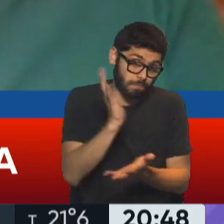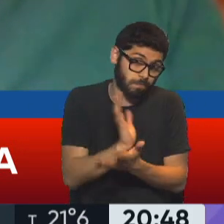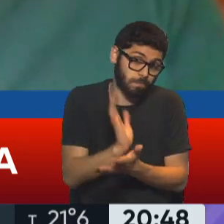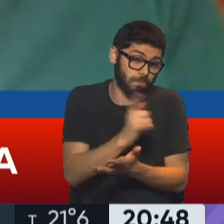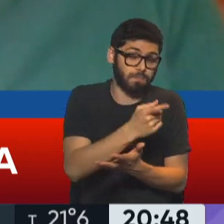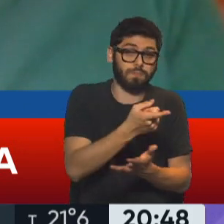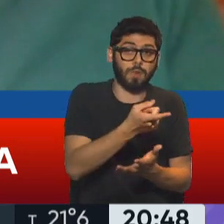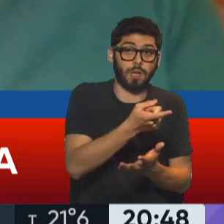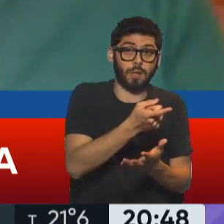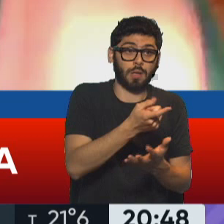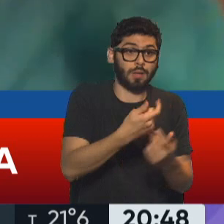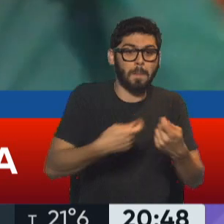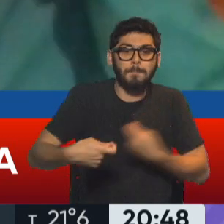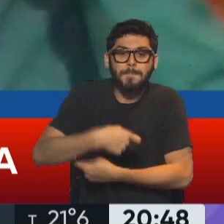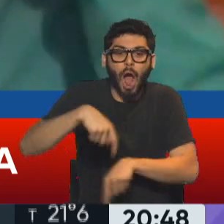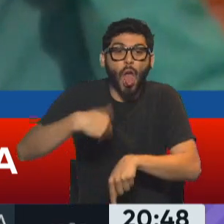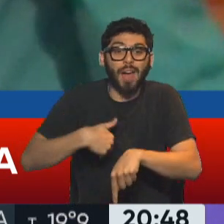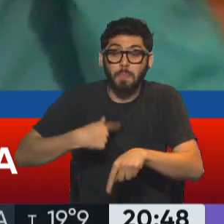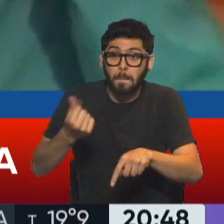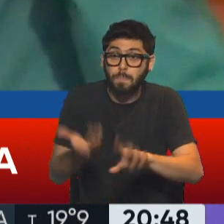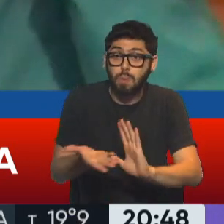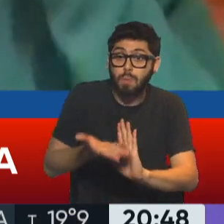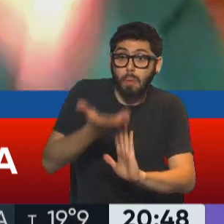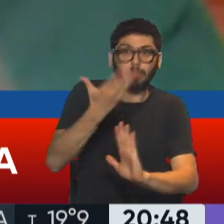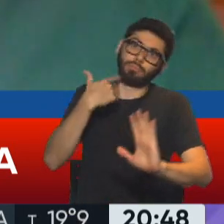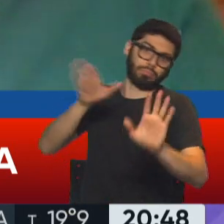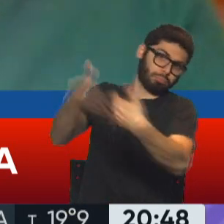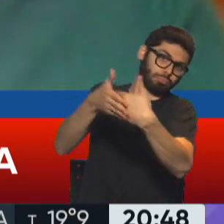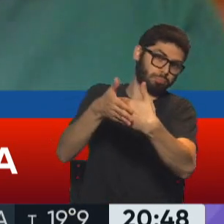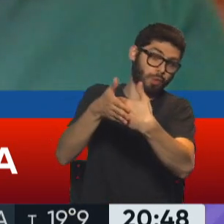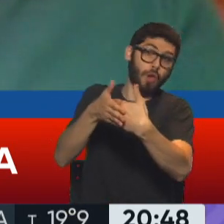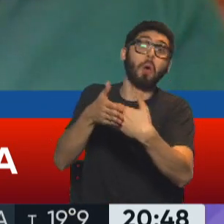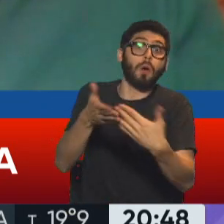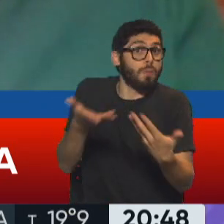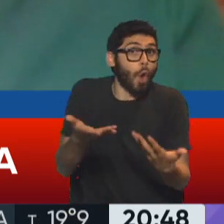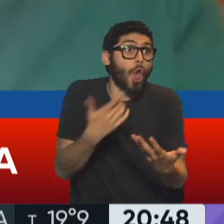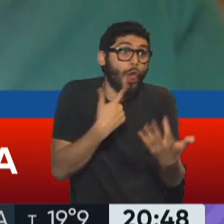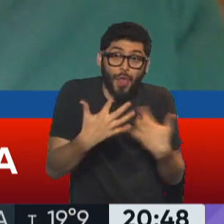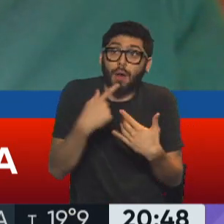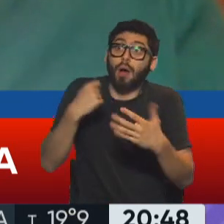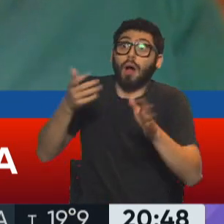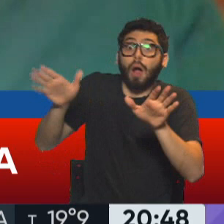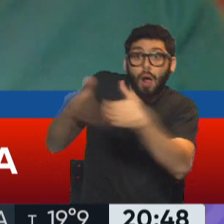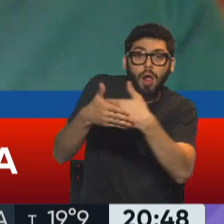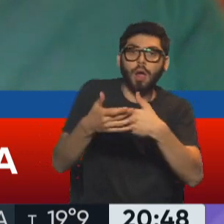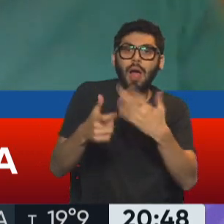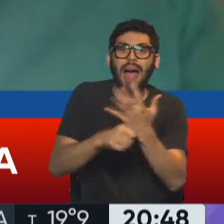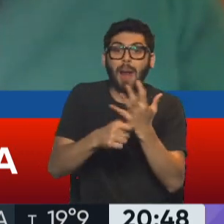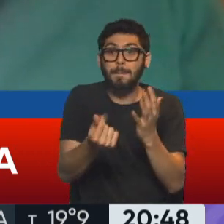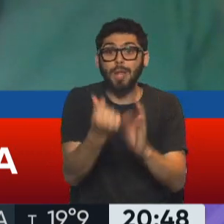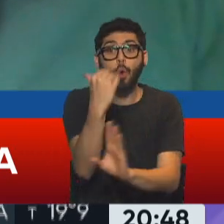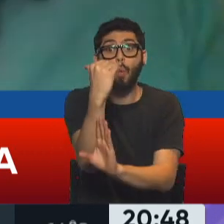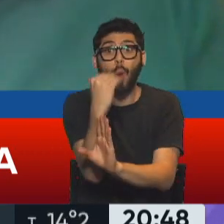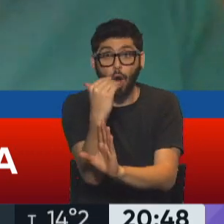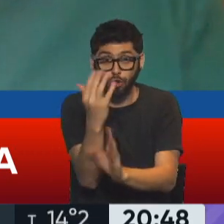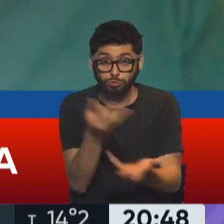el aumento en el mercado interno. De hecho, se dice que por esas restricciones el precio comenzó a bajar.